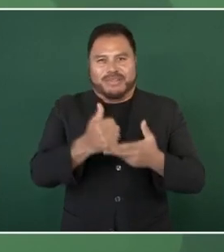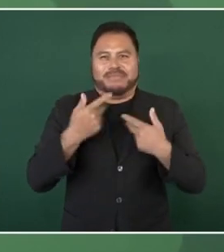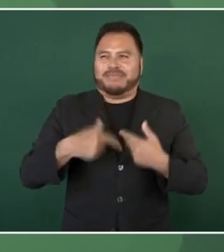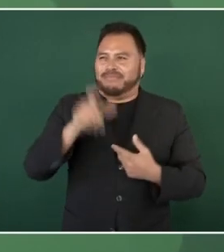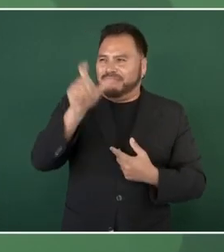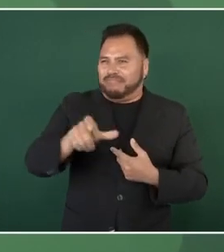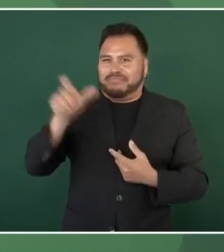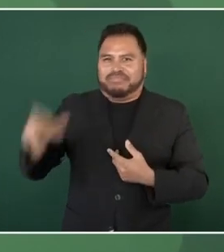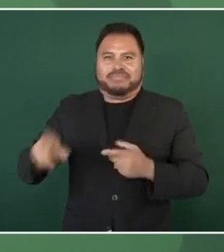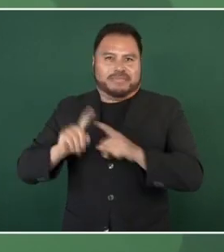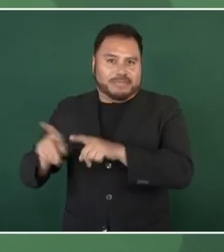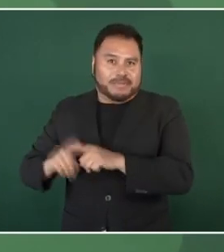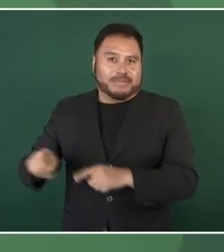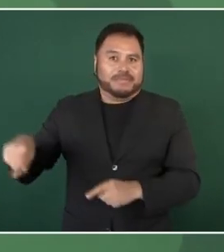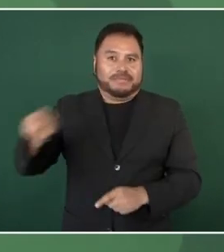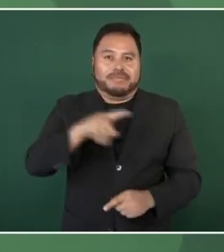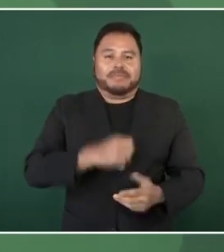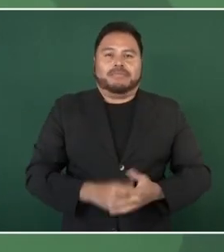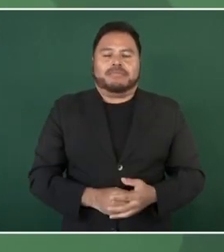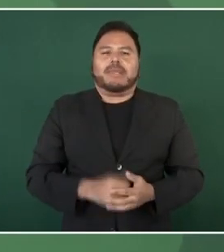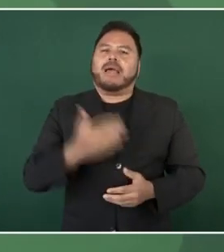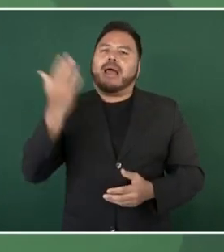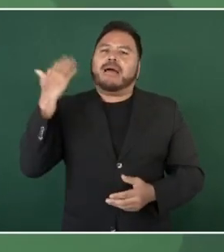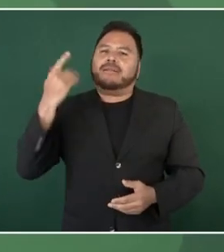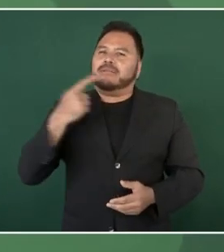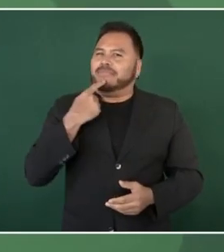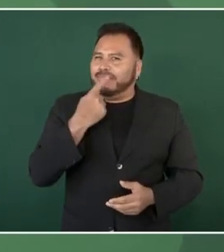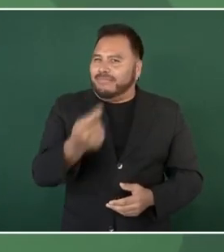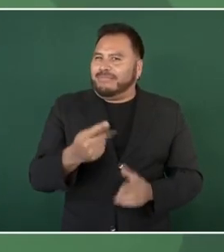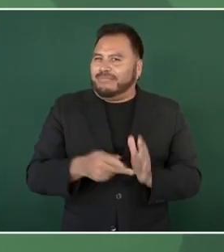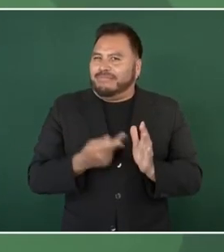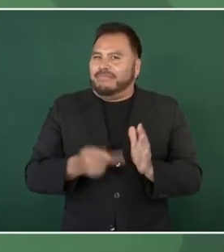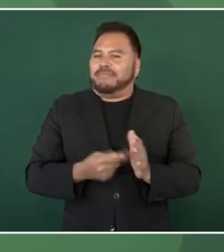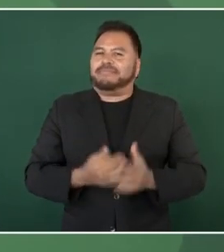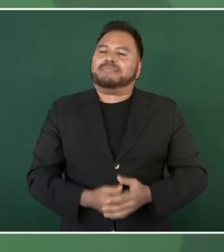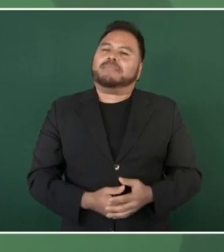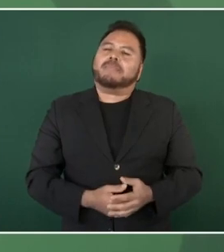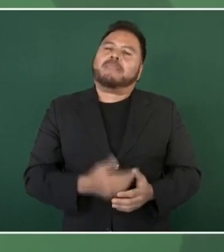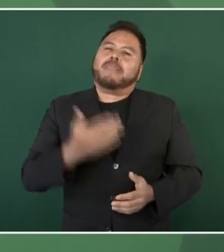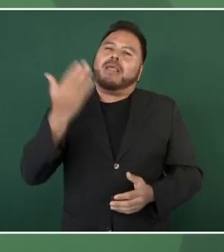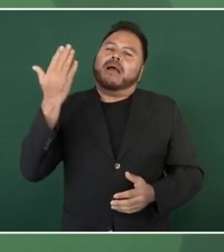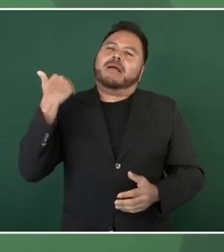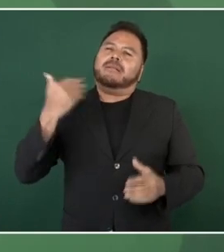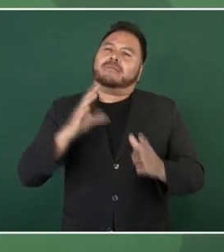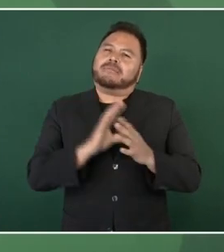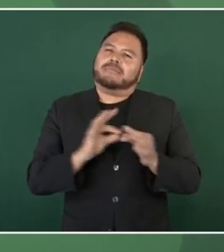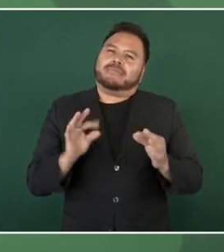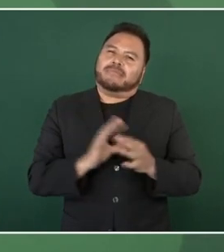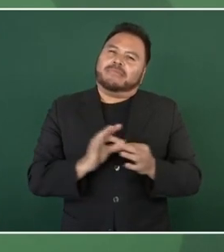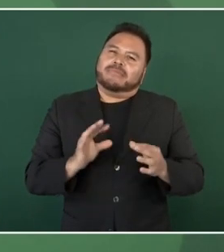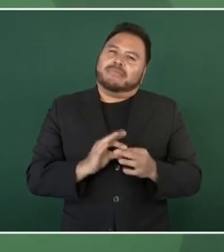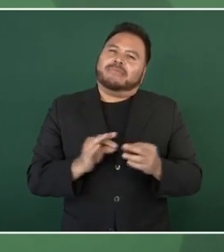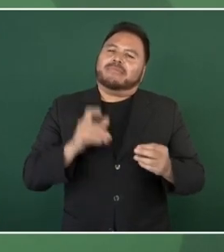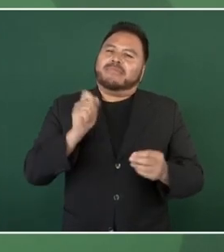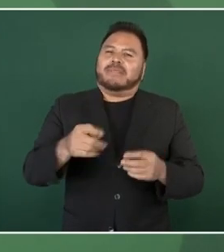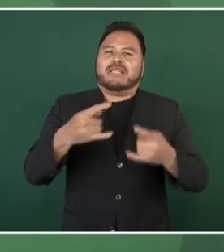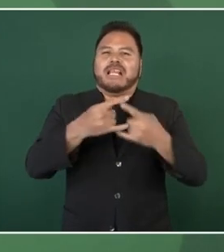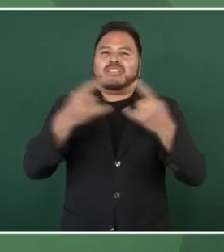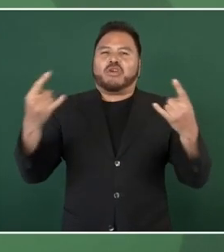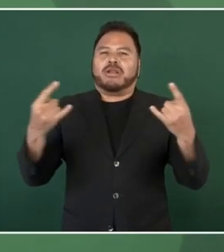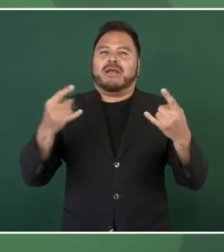Antes, lo he venido diciendo, se hablaba del fin de la